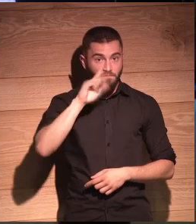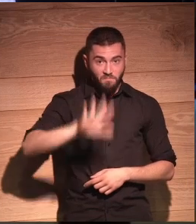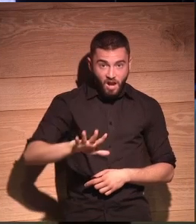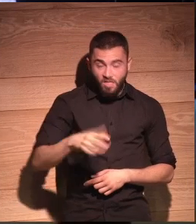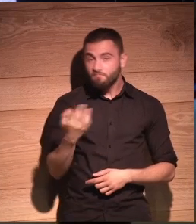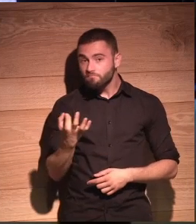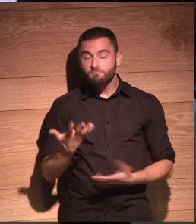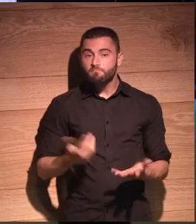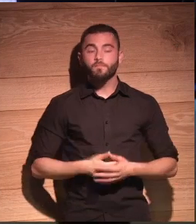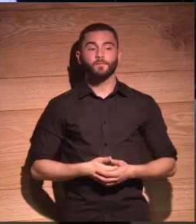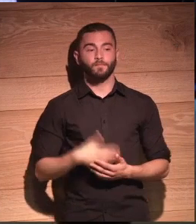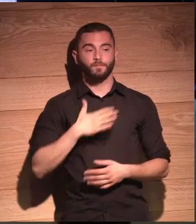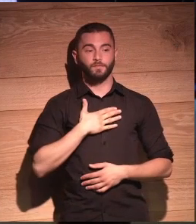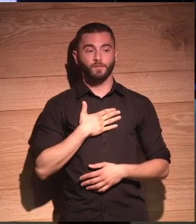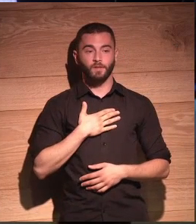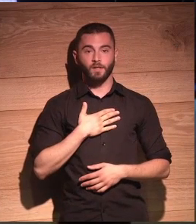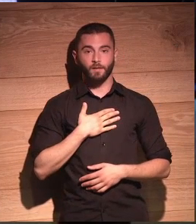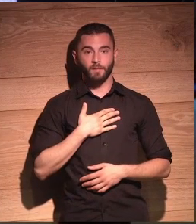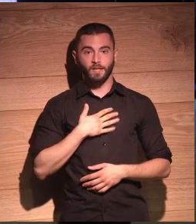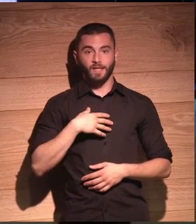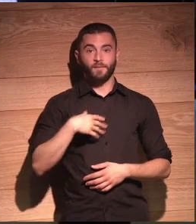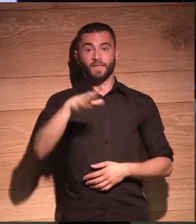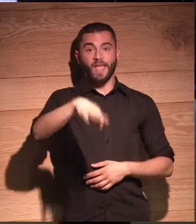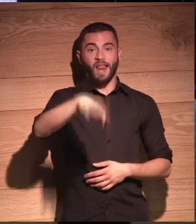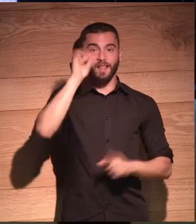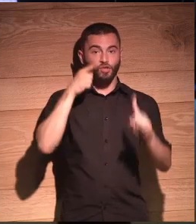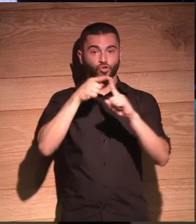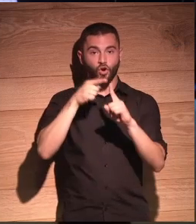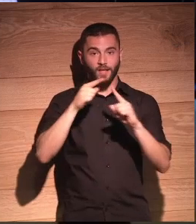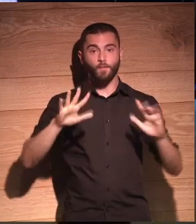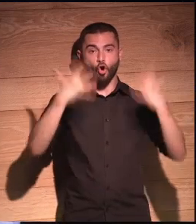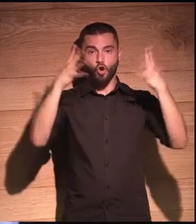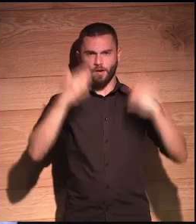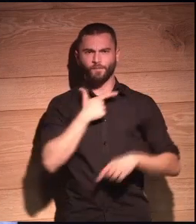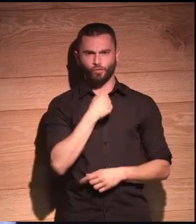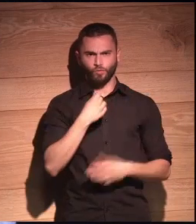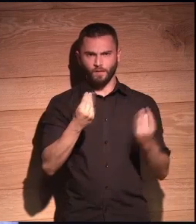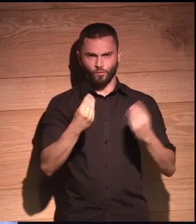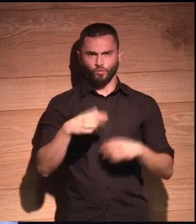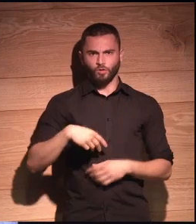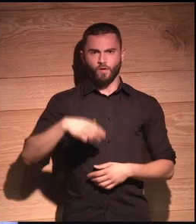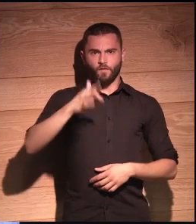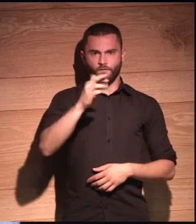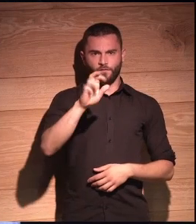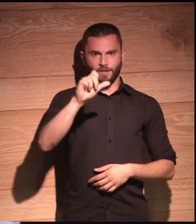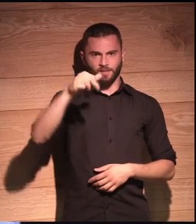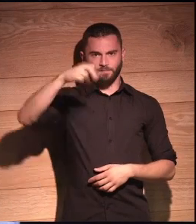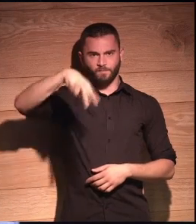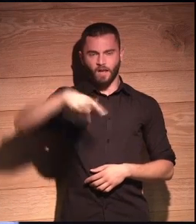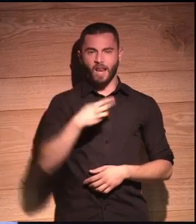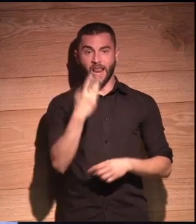mí es quizá, junto con Elegidos para la Gloria, la que más me gusta. A mí me gusta mucho First Man. Creo que las tres películas